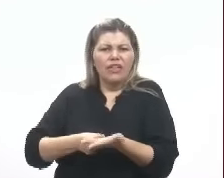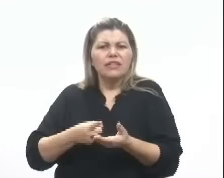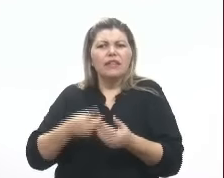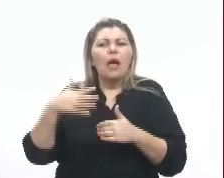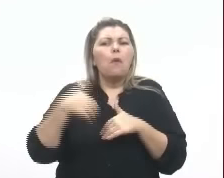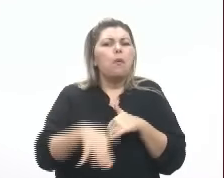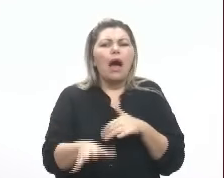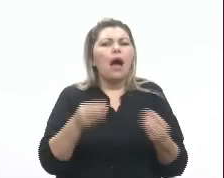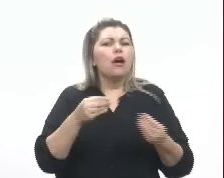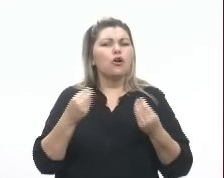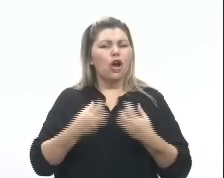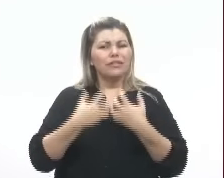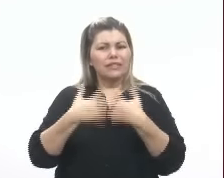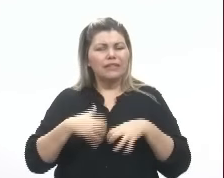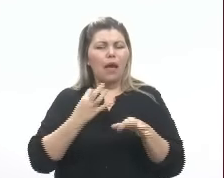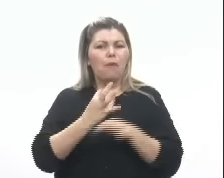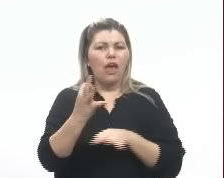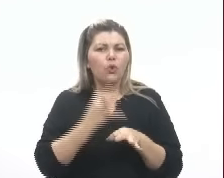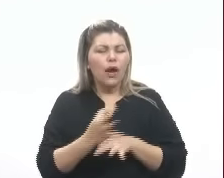jurisdicción educativa de las provincias?